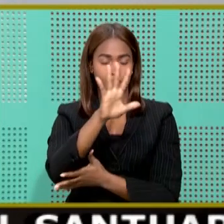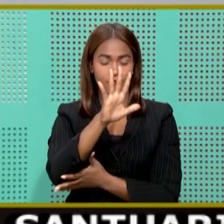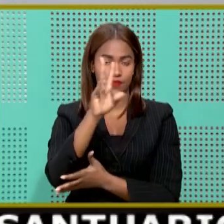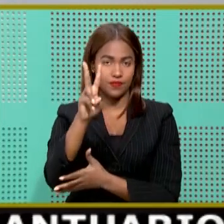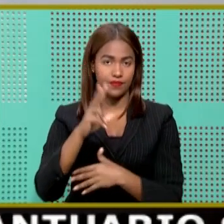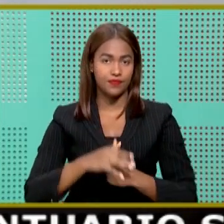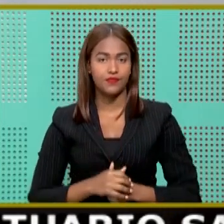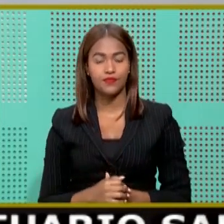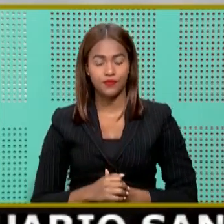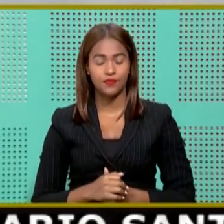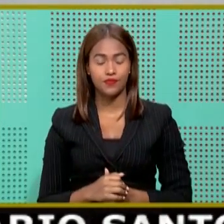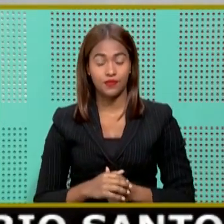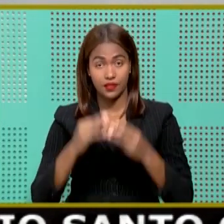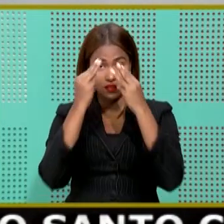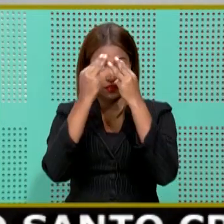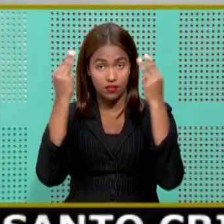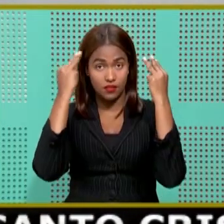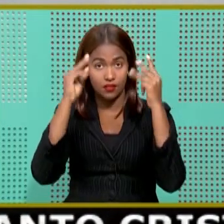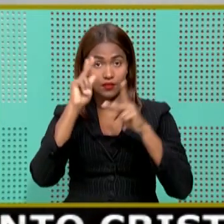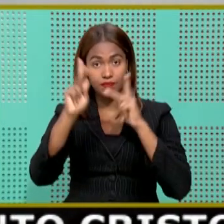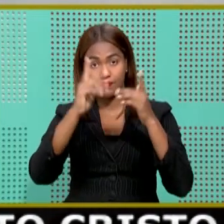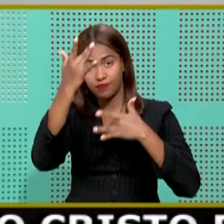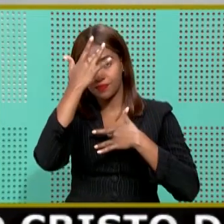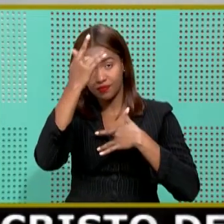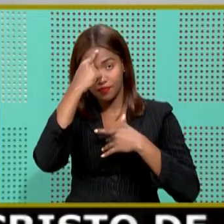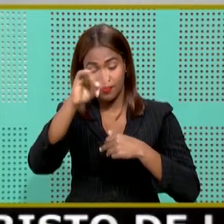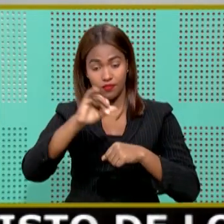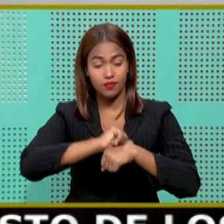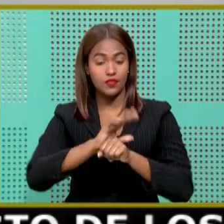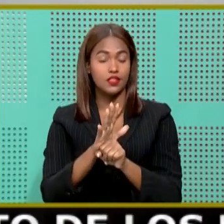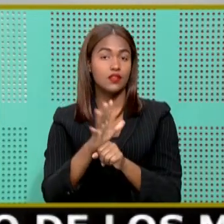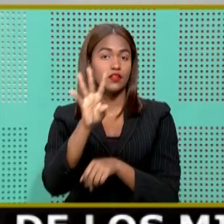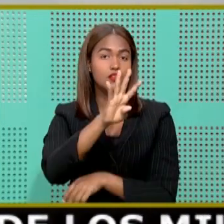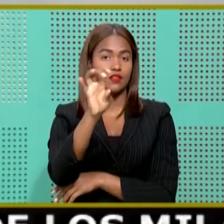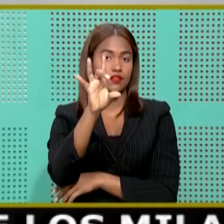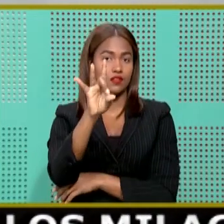101.752. En México, los infectados por el coronavirus son